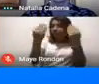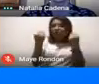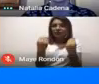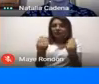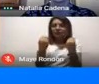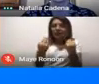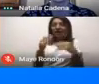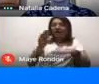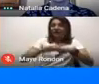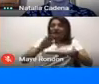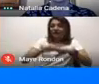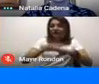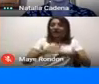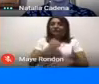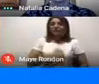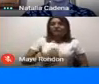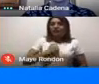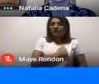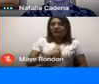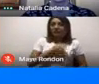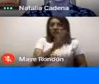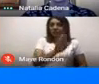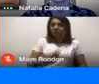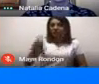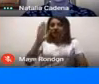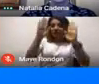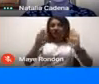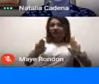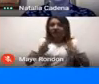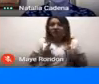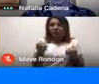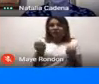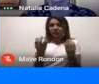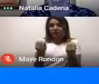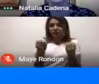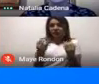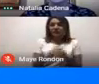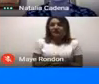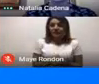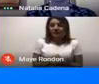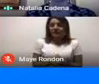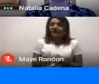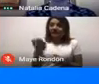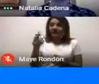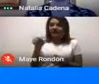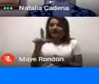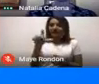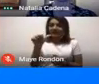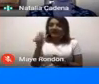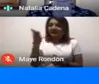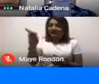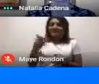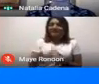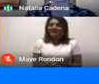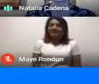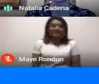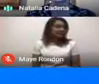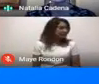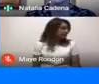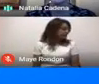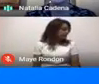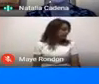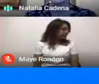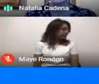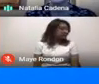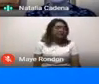que yo les quiero pedir que por favor estén muy atentos y tomen nota, por favor, porque esto nos sirve mucho. Entonces, Natalia, te dejo a ti para que nos sigas contando.